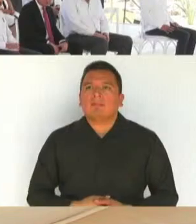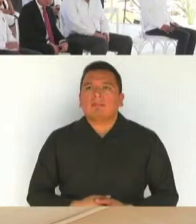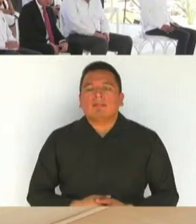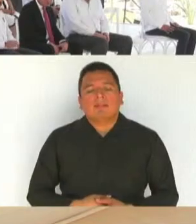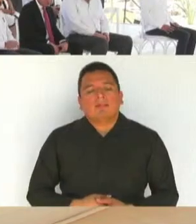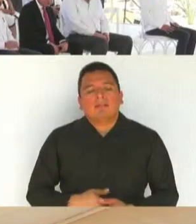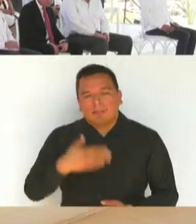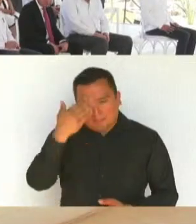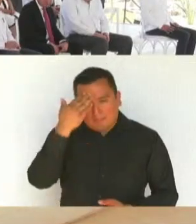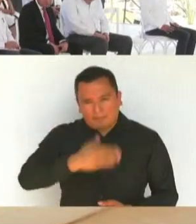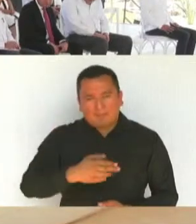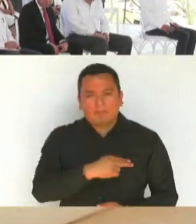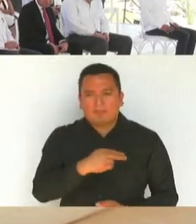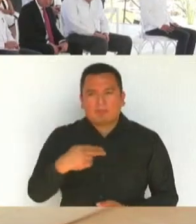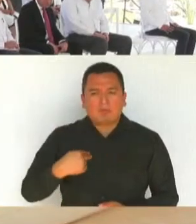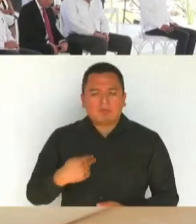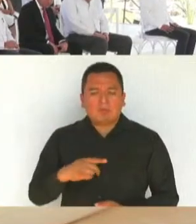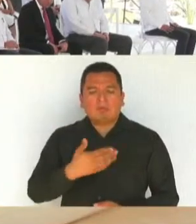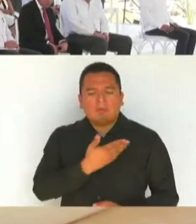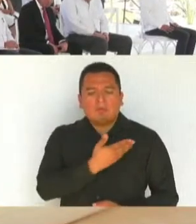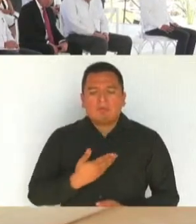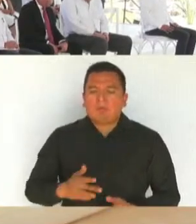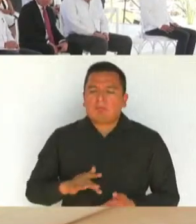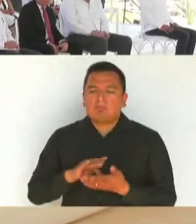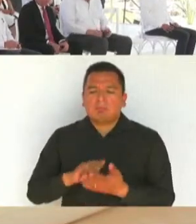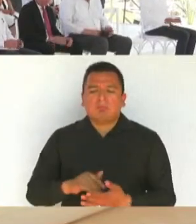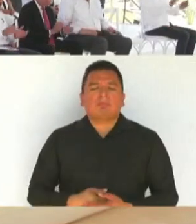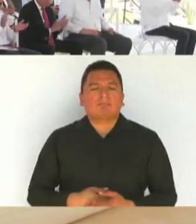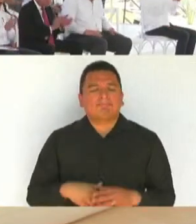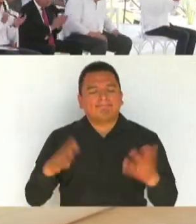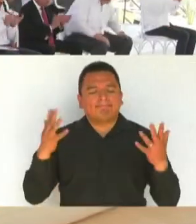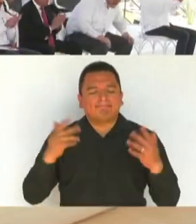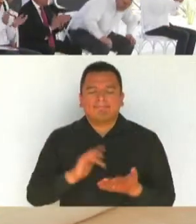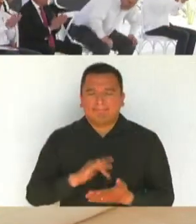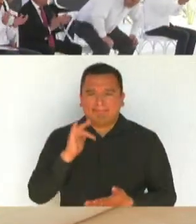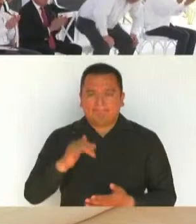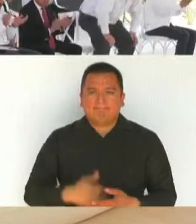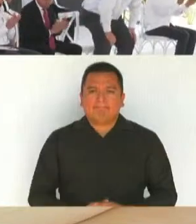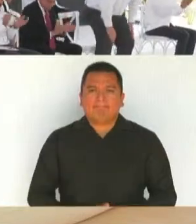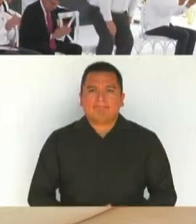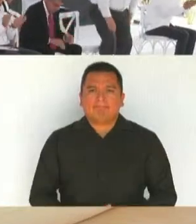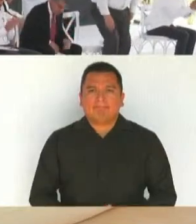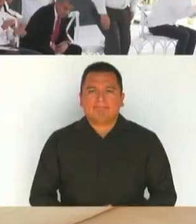con la administración municipal. Felicidades y enhorabuena. Muchas gracias.